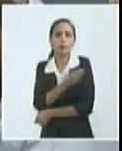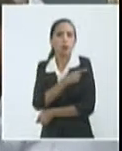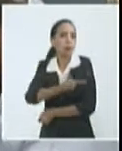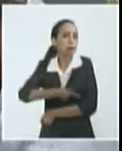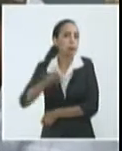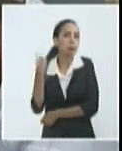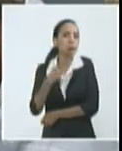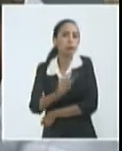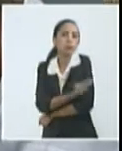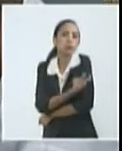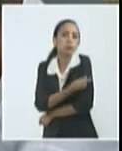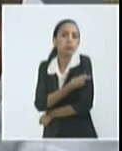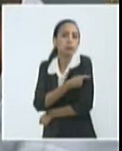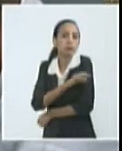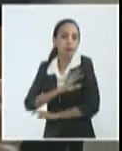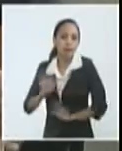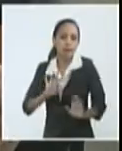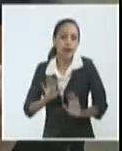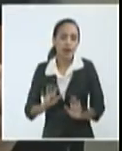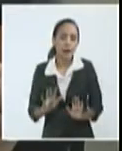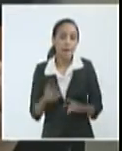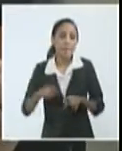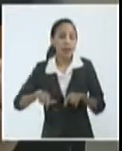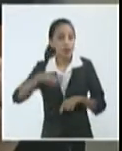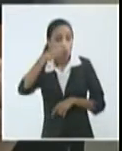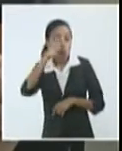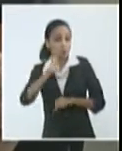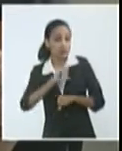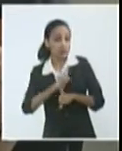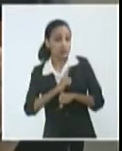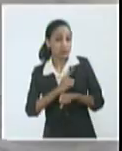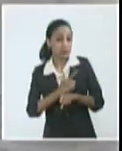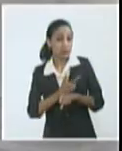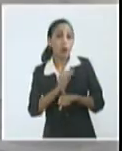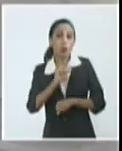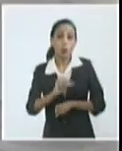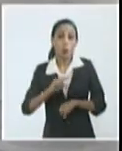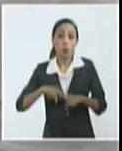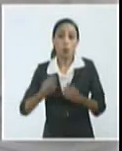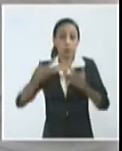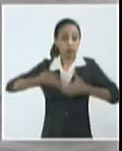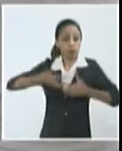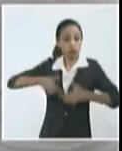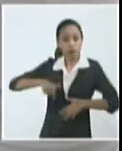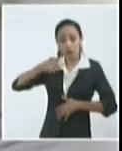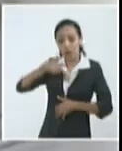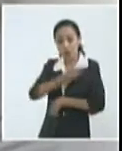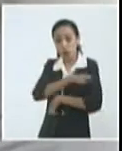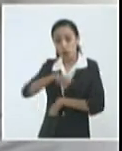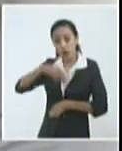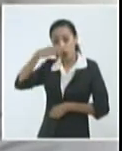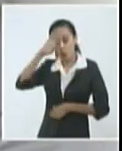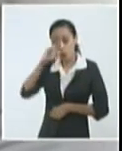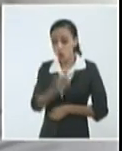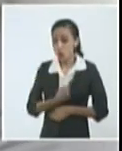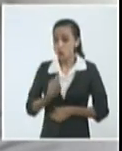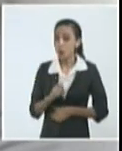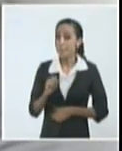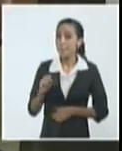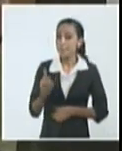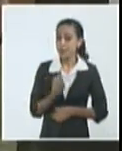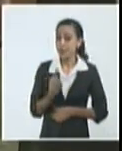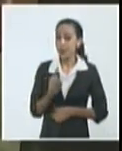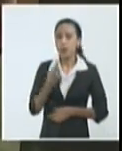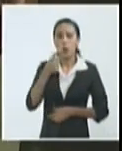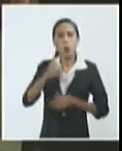favorecidos en el suministro que dieron algunos mecanismos internacionales con las vacunas. Pero nosotros tuvimos primero, con todo el proceso de investigación,